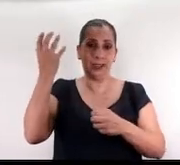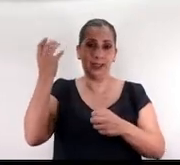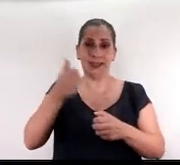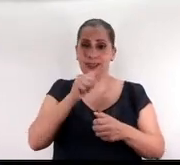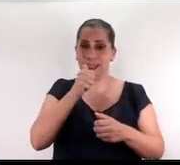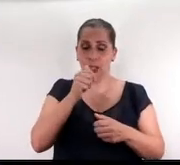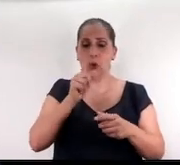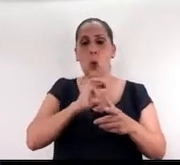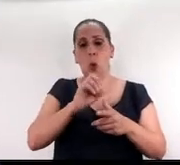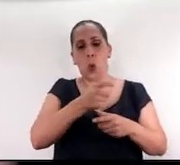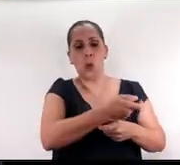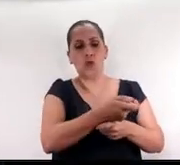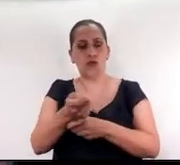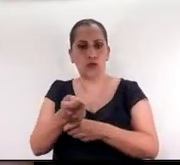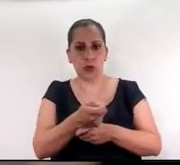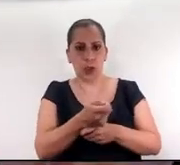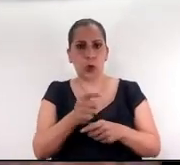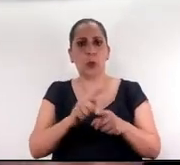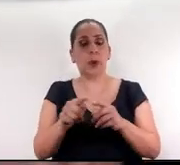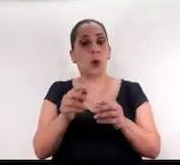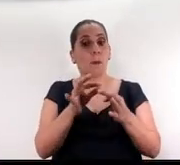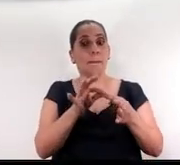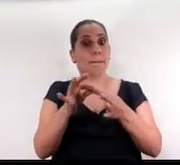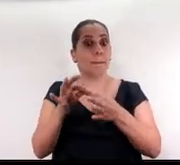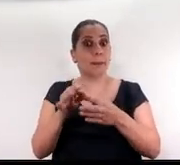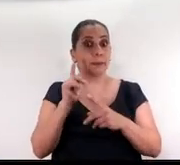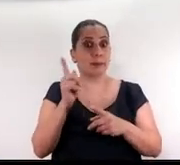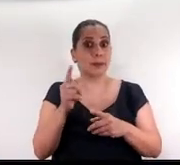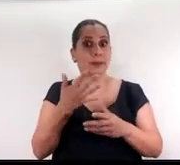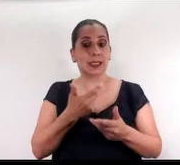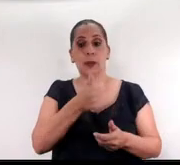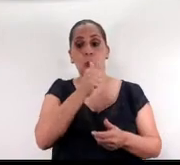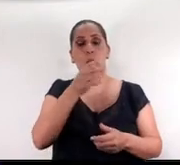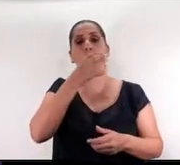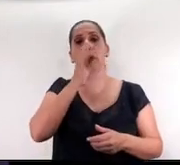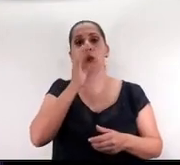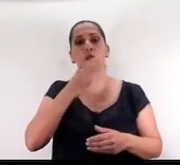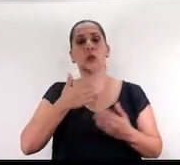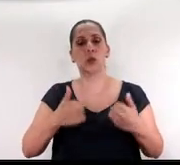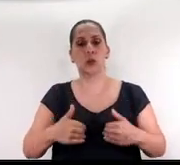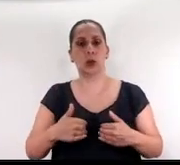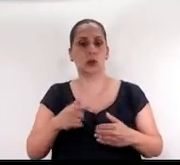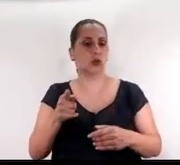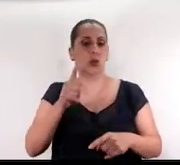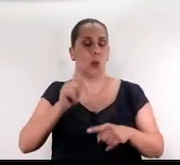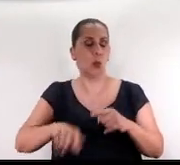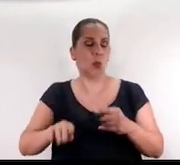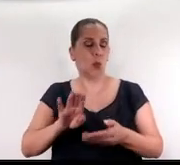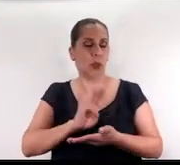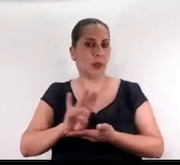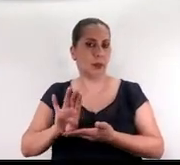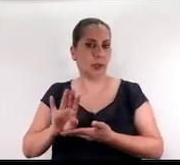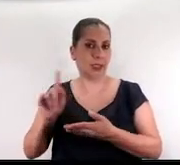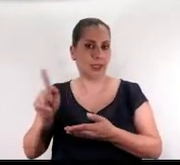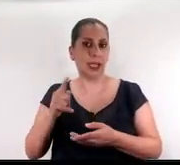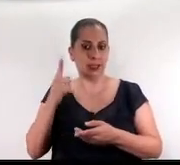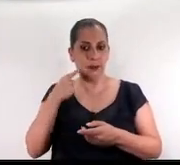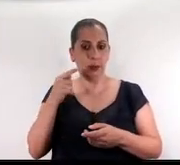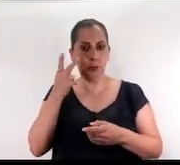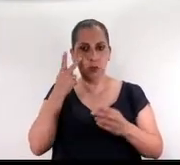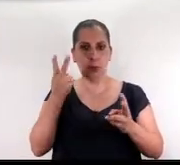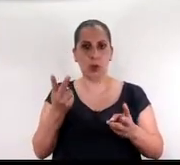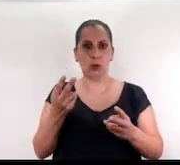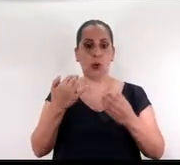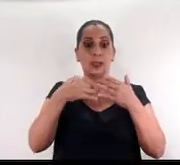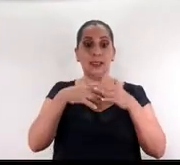esencial siempre será el agua para el consumo humano y esa prioridad no se debe perder nunca. Y eso como Estado hay que verlo integralmente,